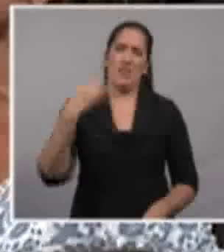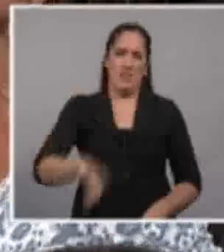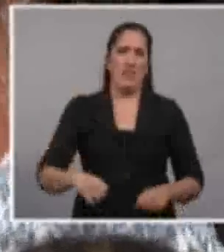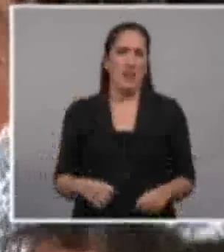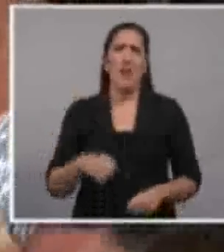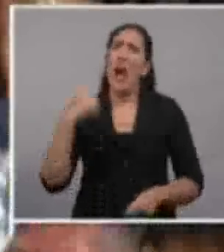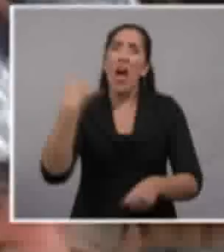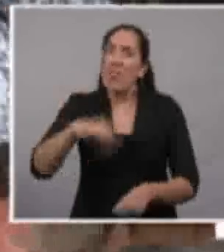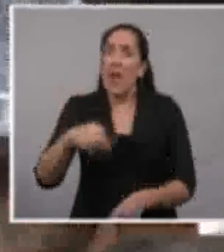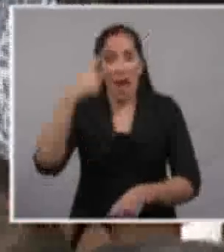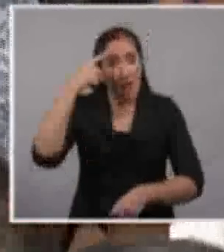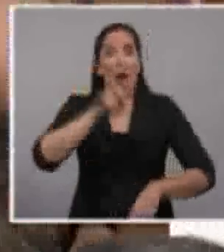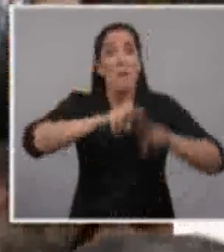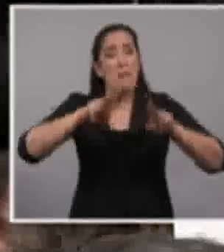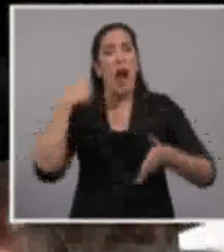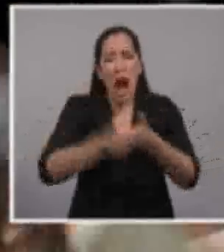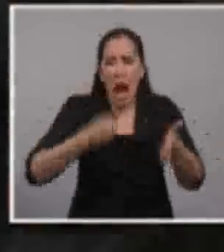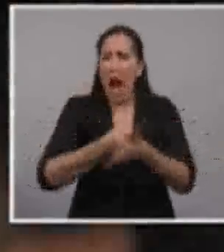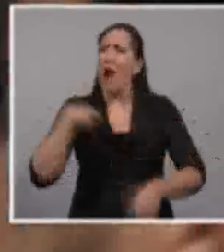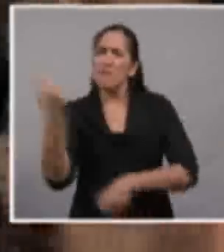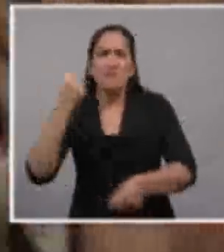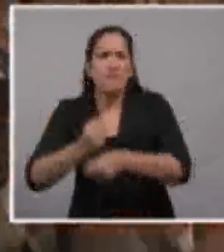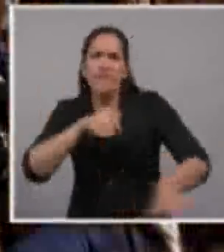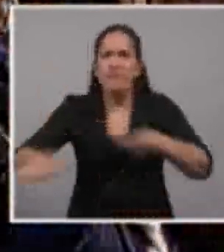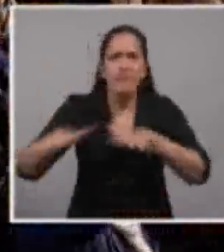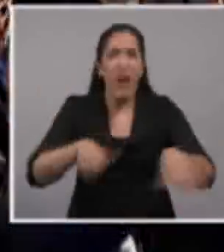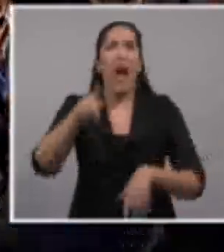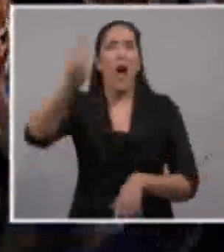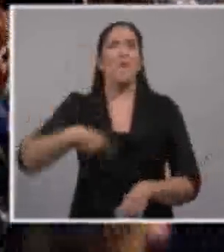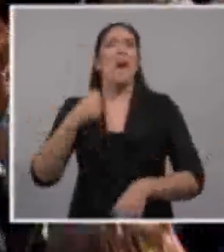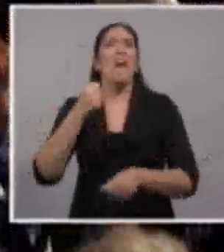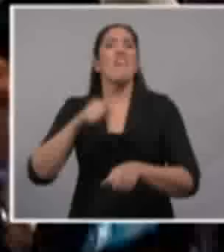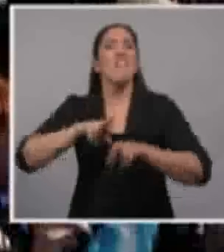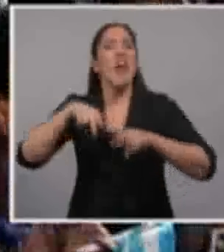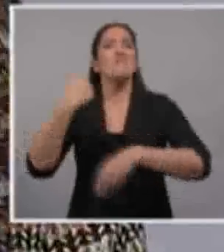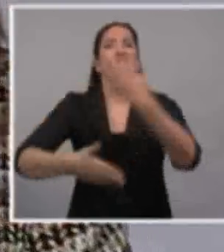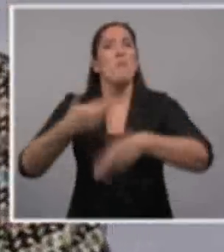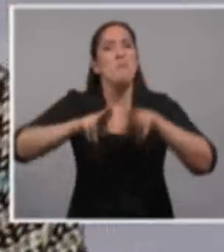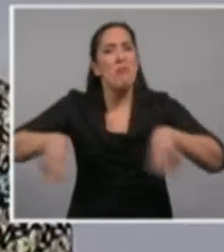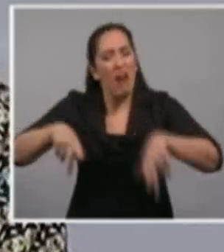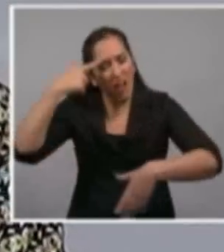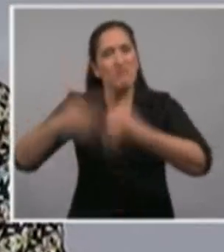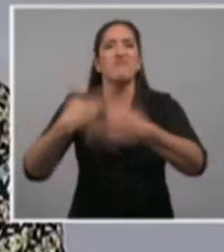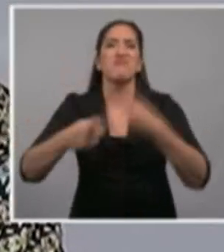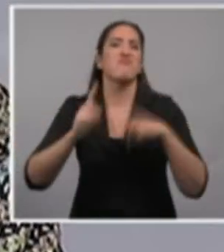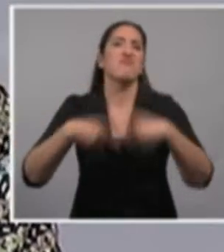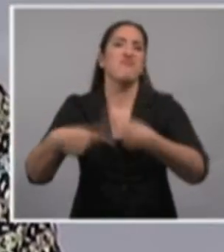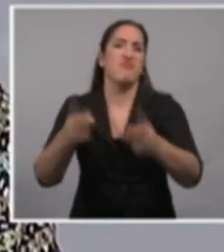para que esas políticas públicas puedan seguir siendo llevadas adelante.